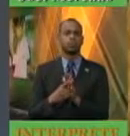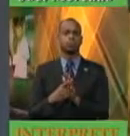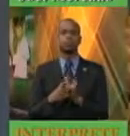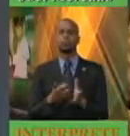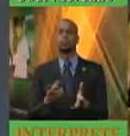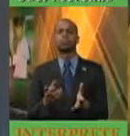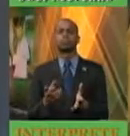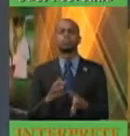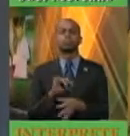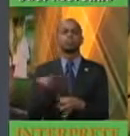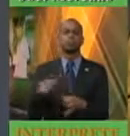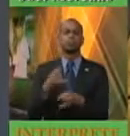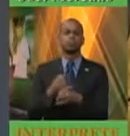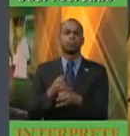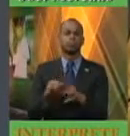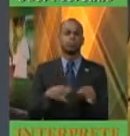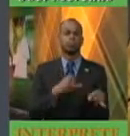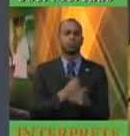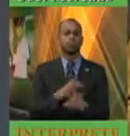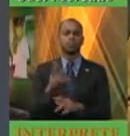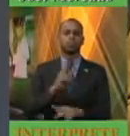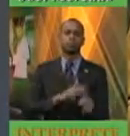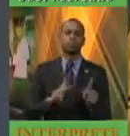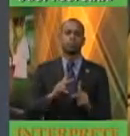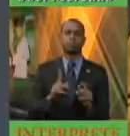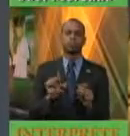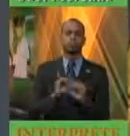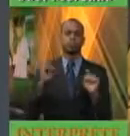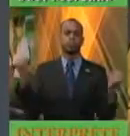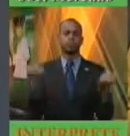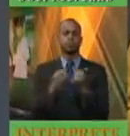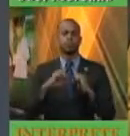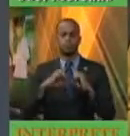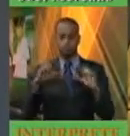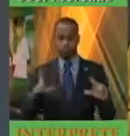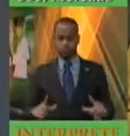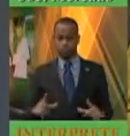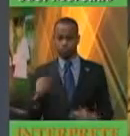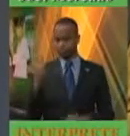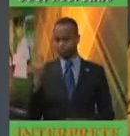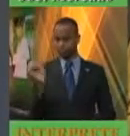incluyendo instituciones y personalidades de la sociedad civil, pero también